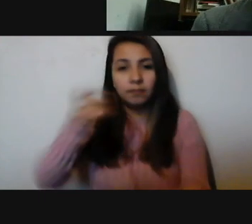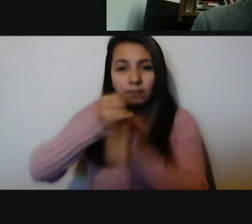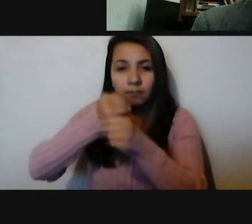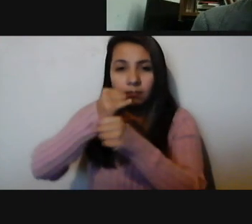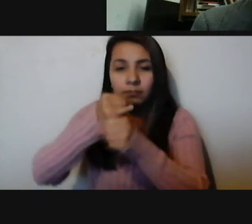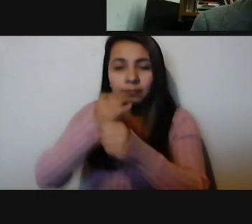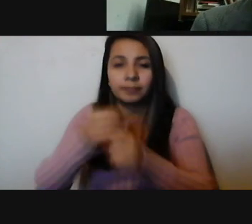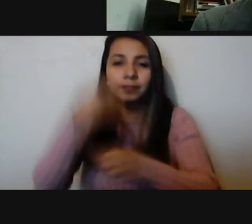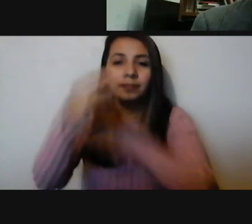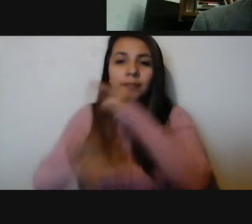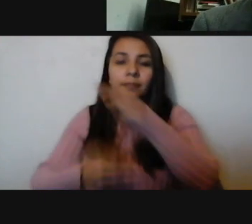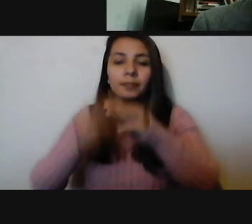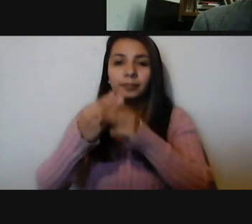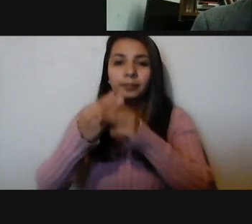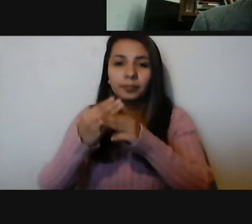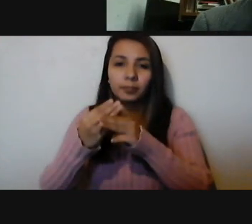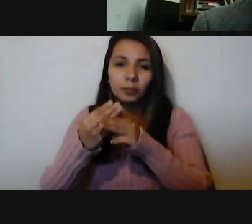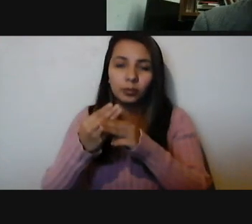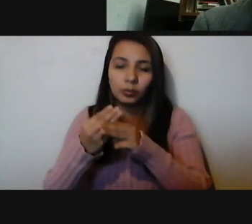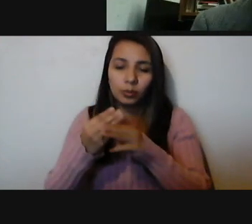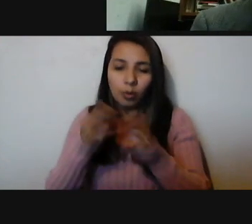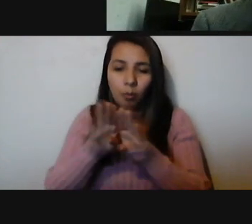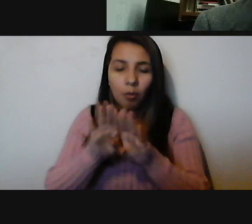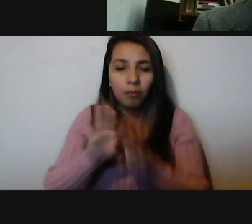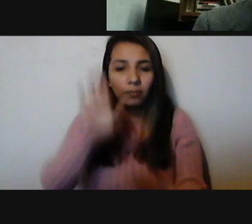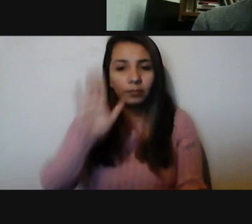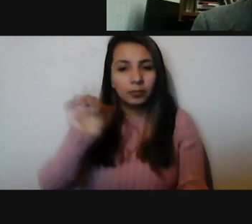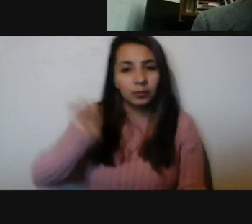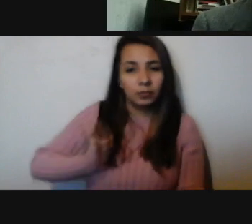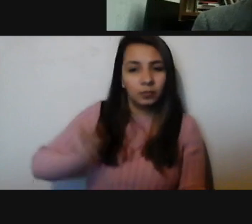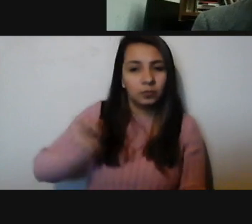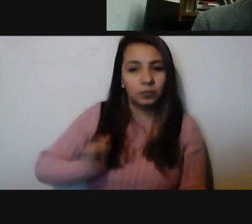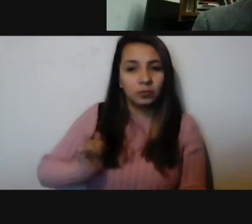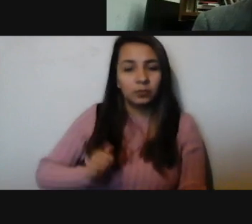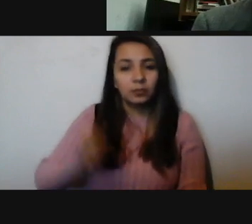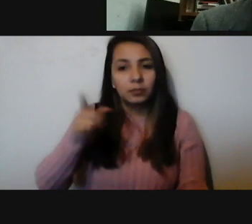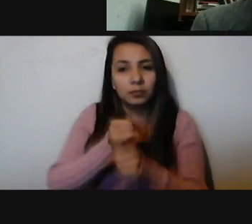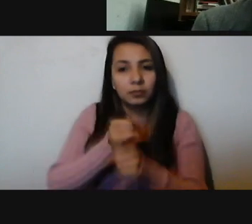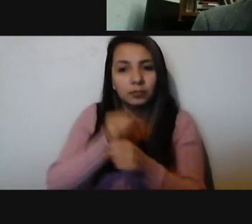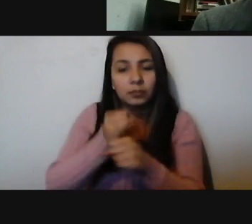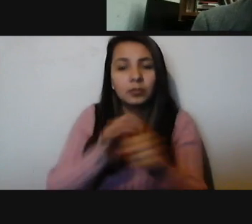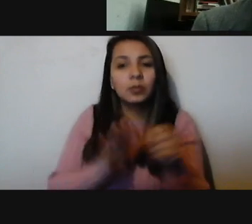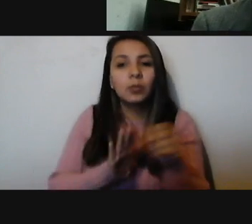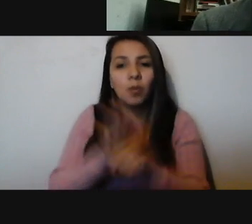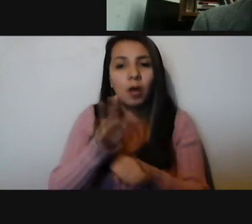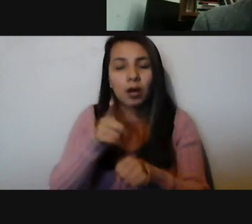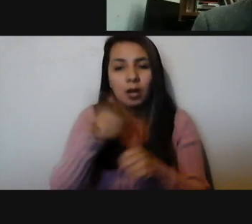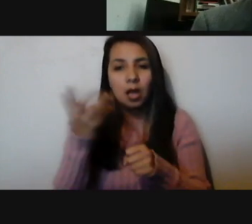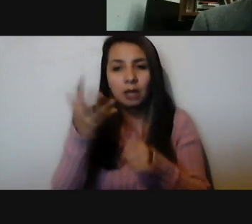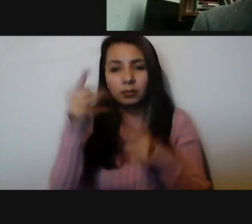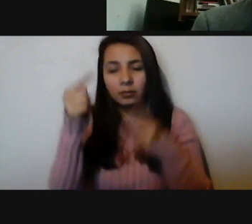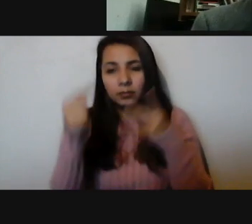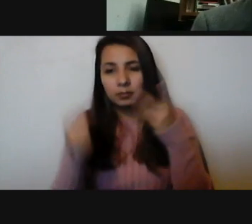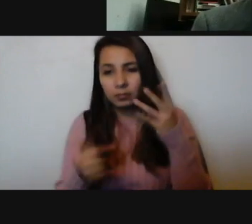lo que hizo sobre estudios sobre la Tierra Primitiva. No sé qué experimentos